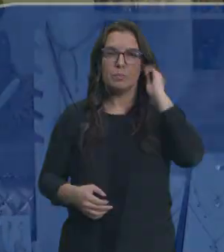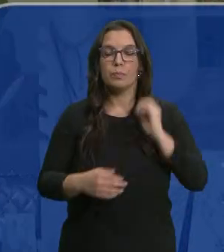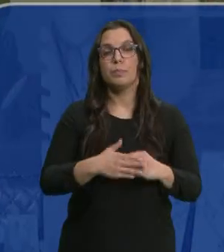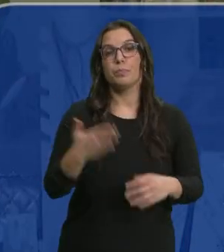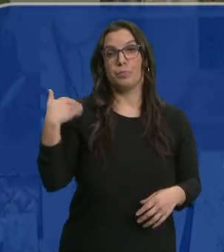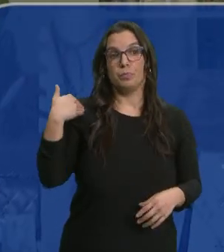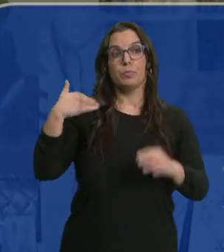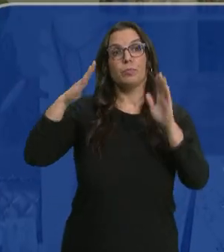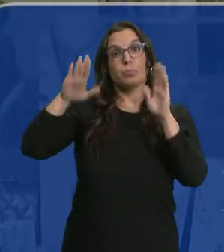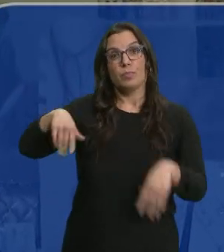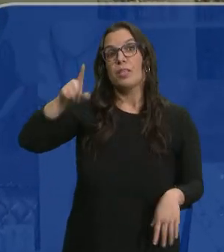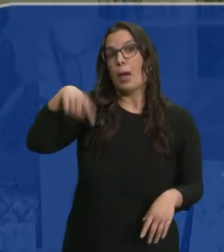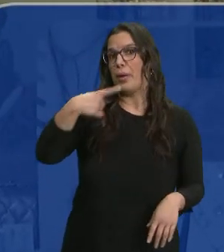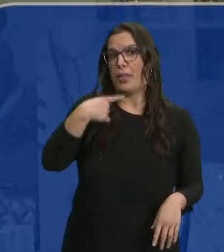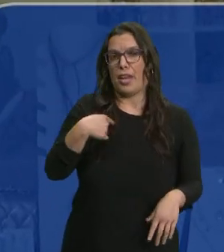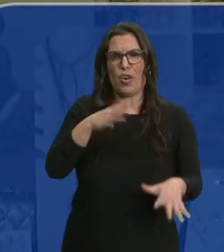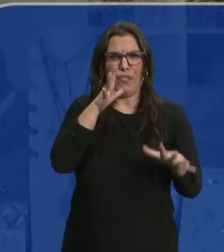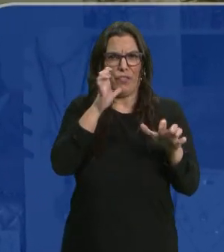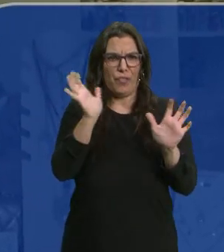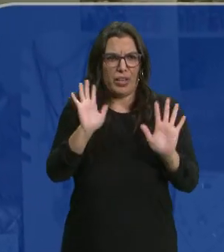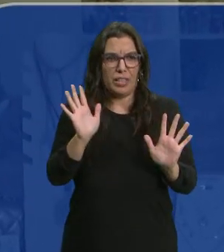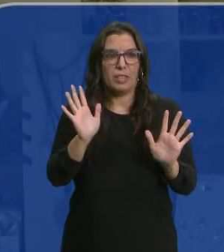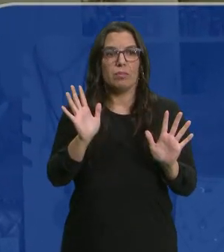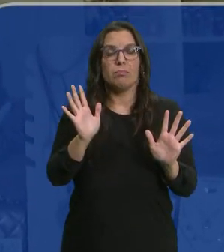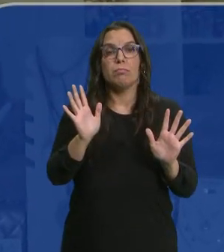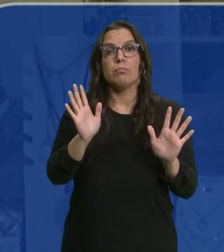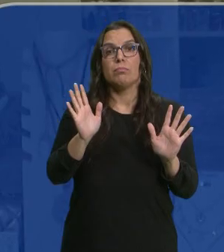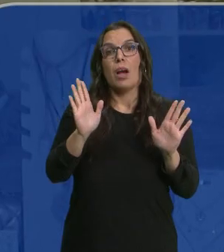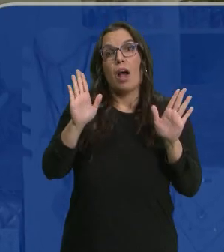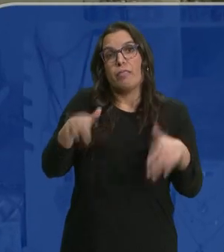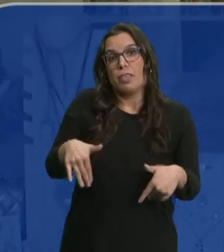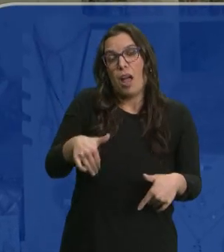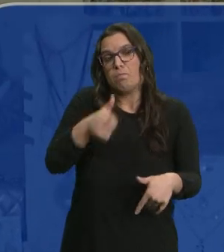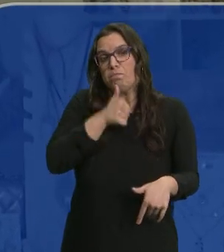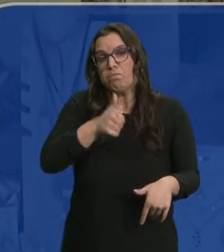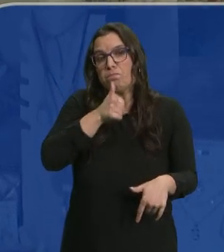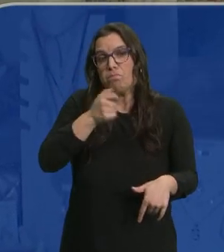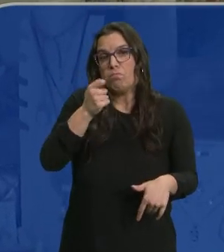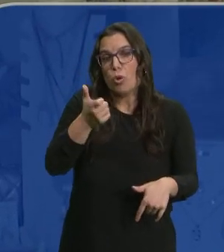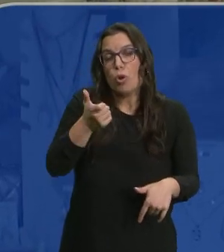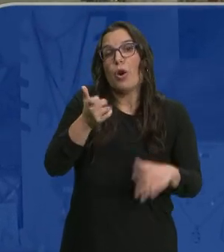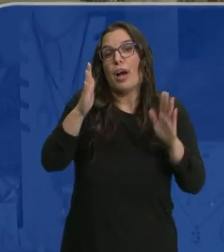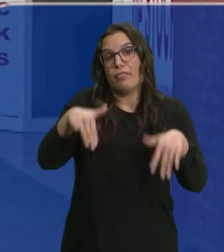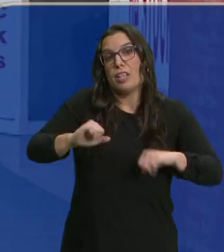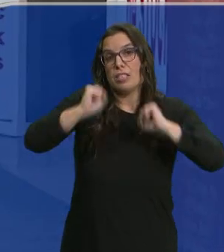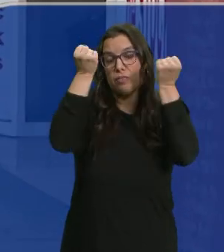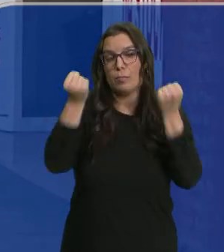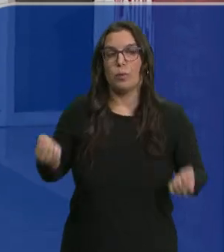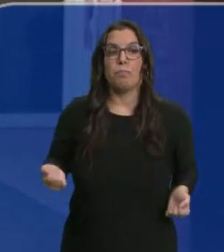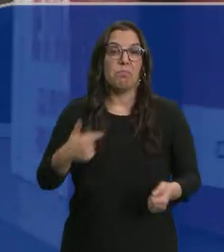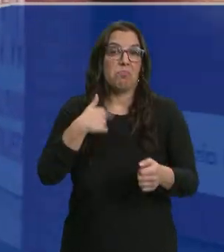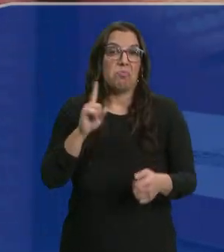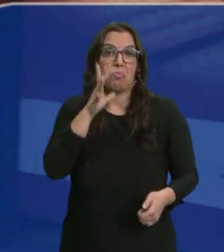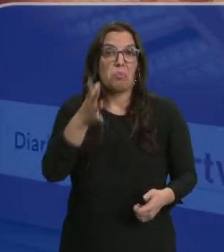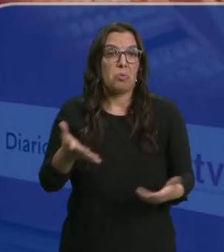La otra vez también nos lo pusieron muy eso y cargamos un poco y al final pues estuvimos bien. Yo no,